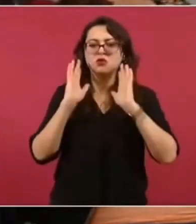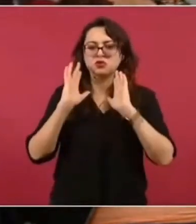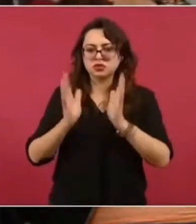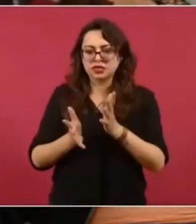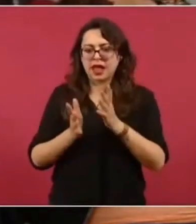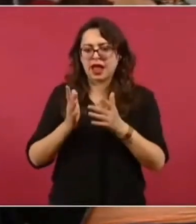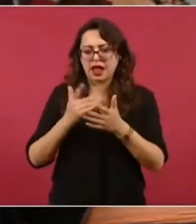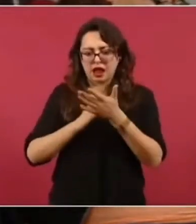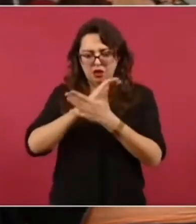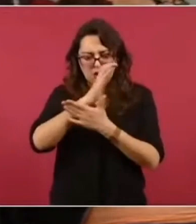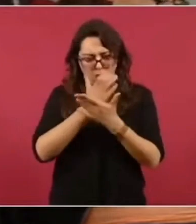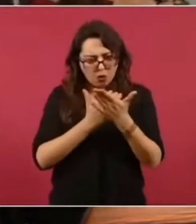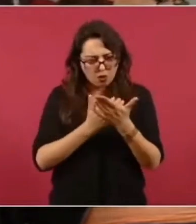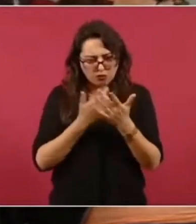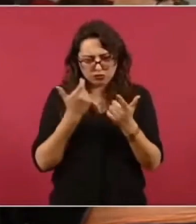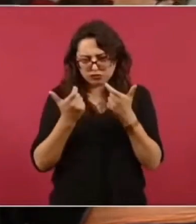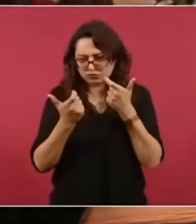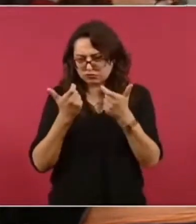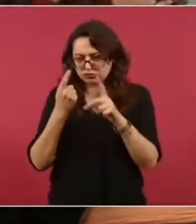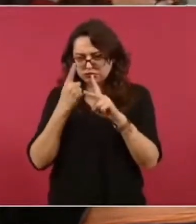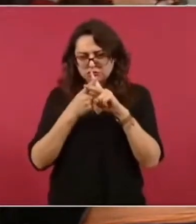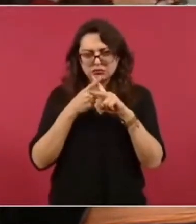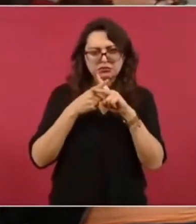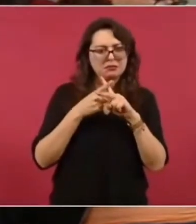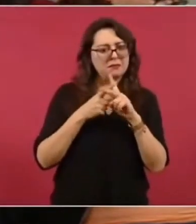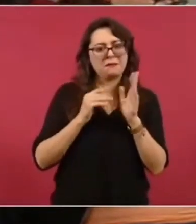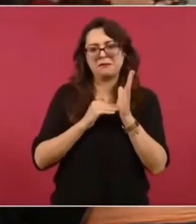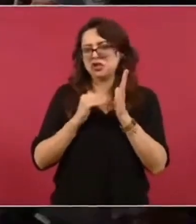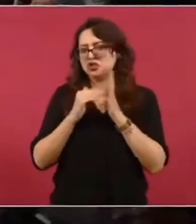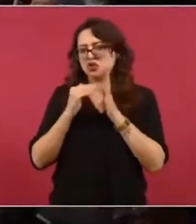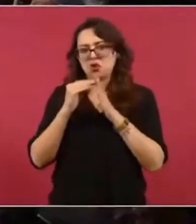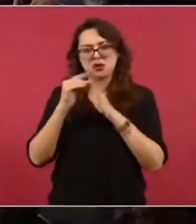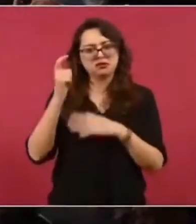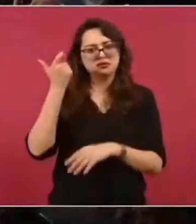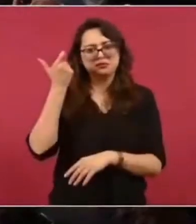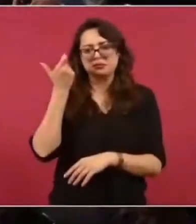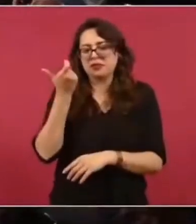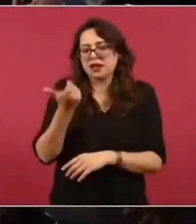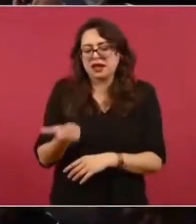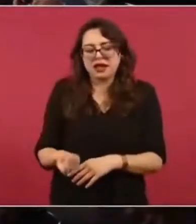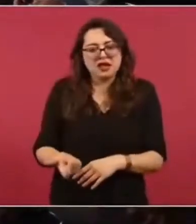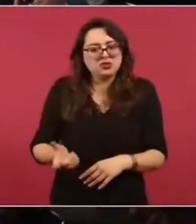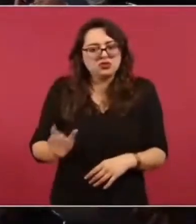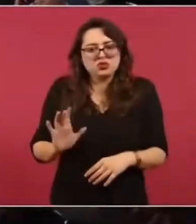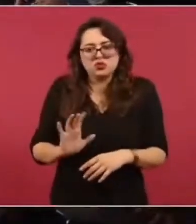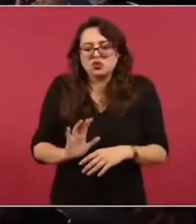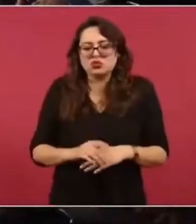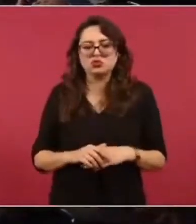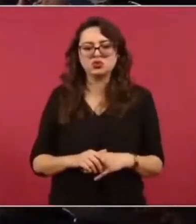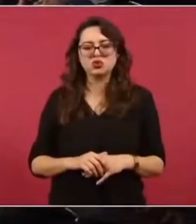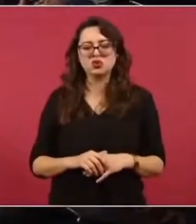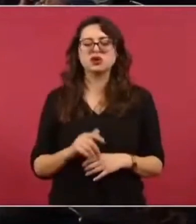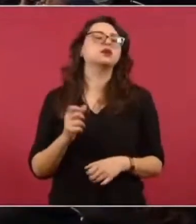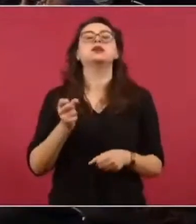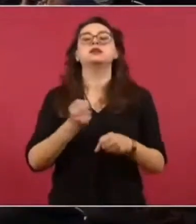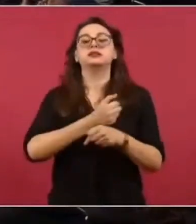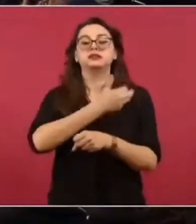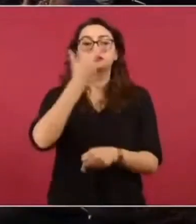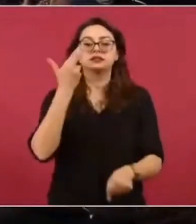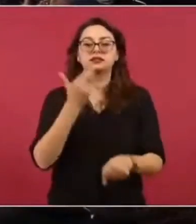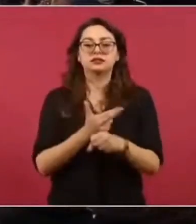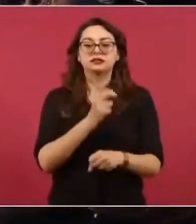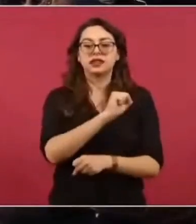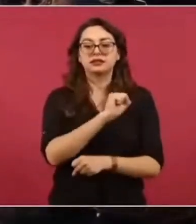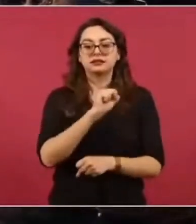reducir montos de cantidades de cientos de millones de pesos. Aquí también la secretaria de Seguridad ha